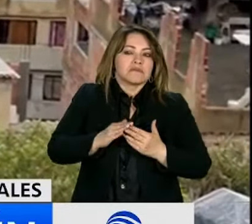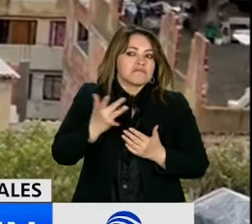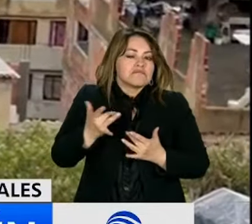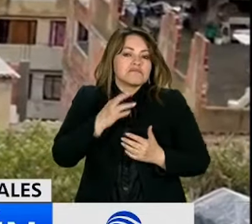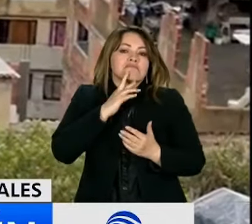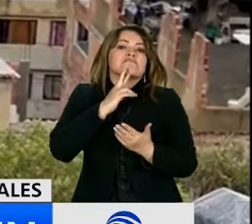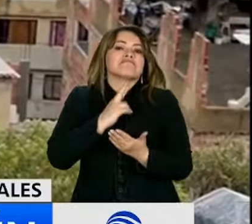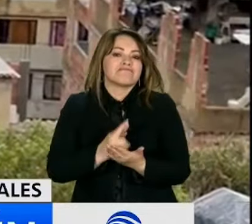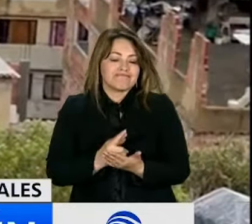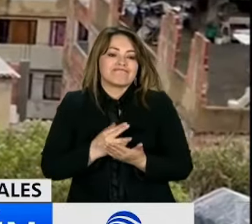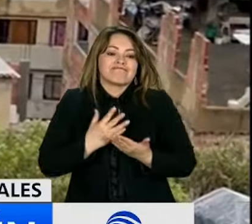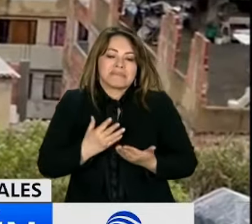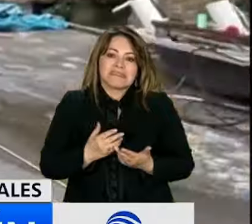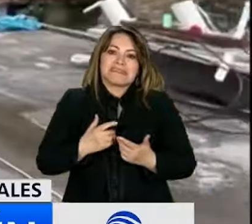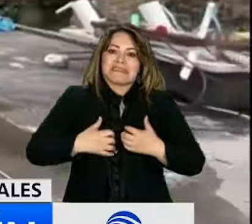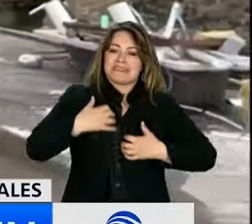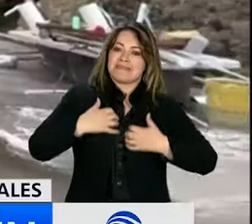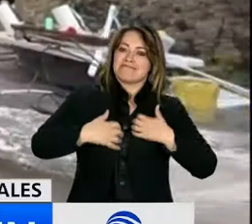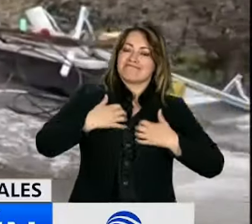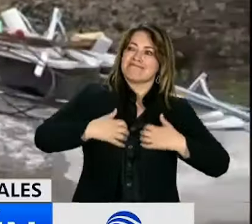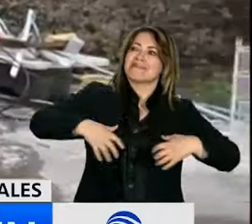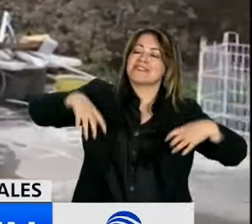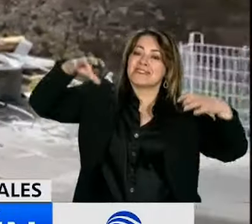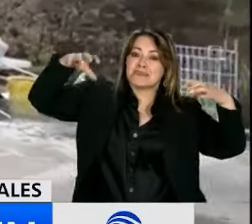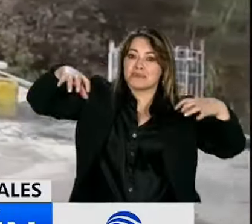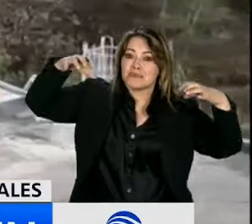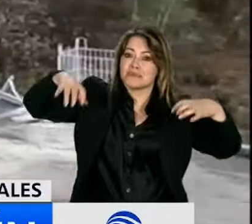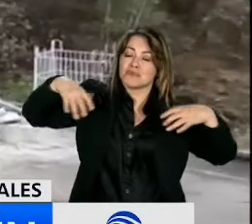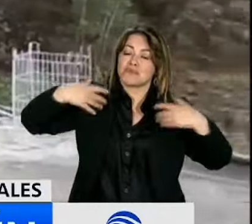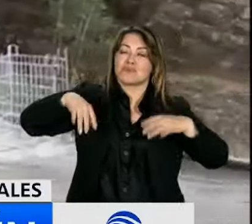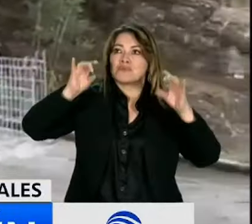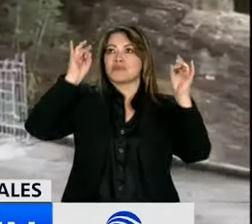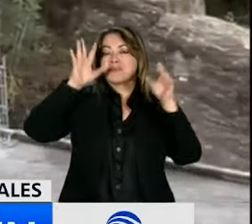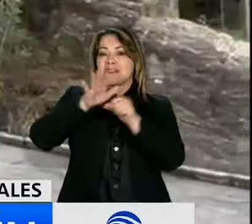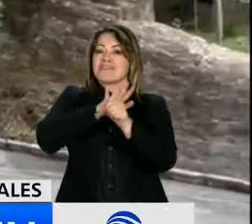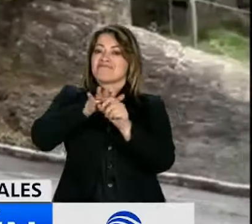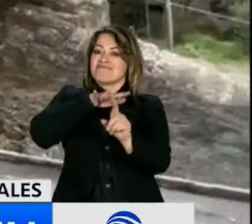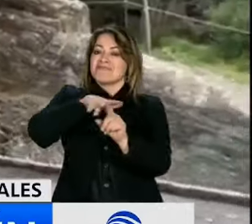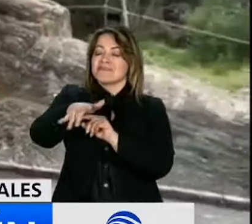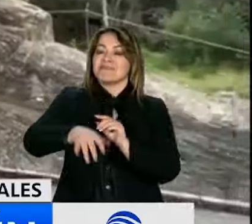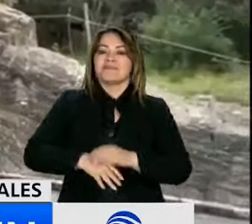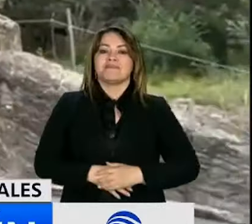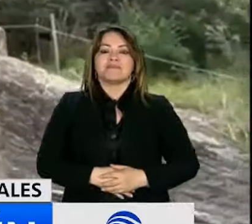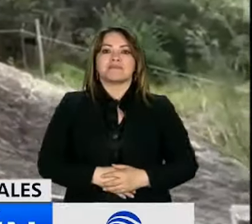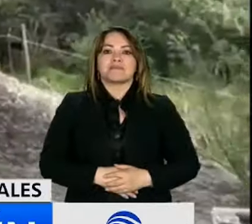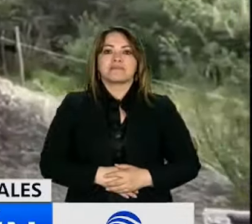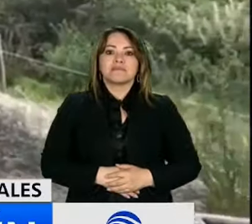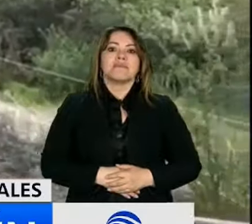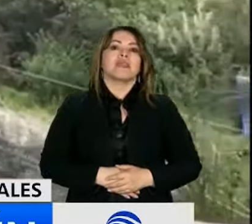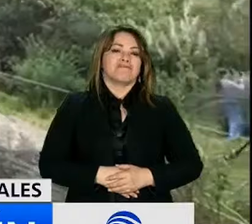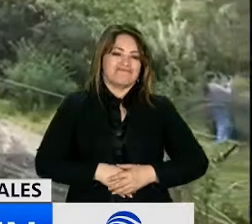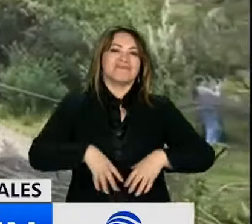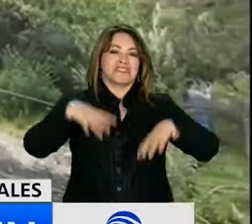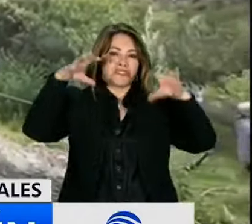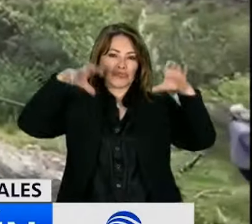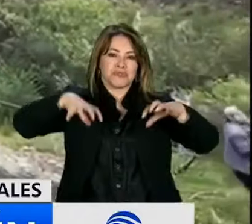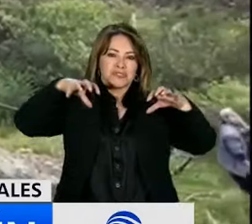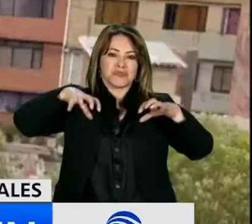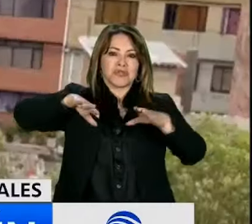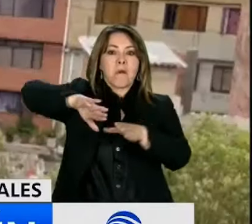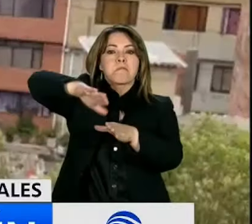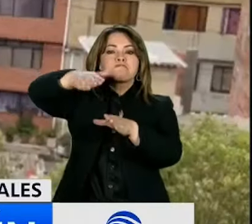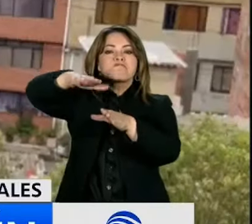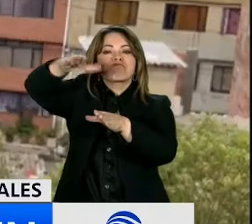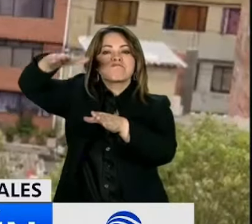respuestas. El temor sigue siendo las lluvias que han caído en estos días. Esto se ha visto afectado por el tema de las lluvias. Vemos que ha llovido en